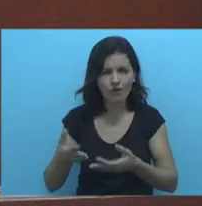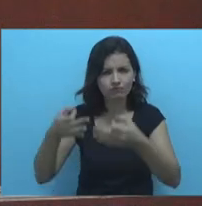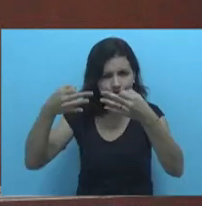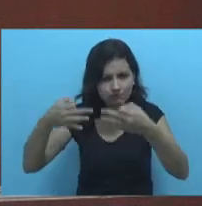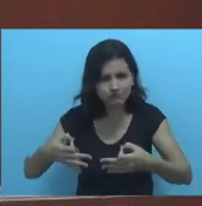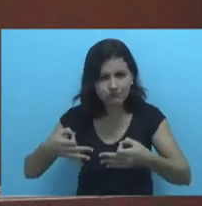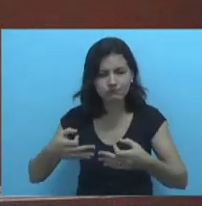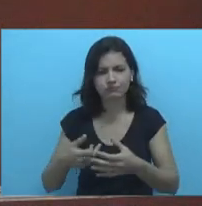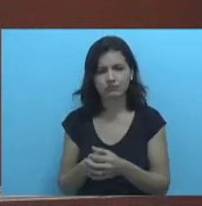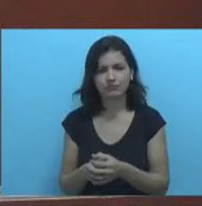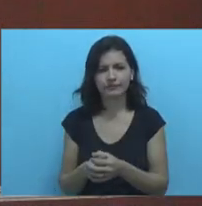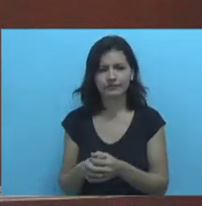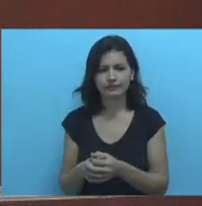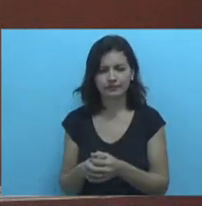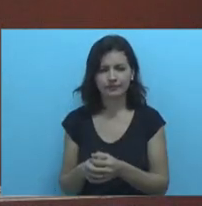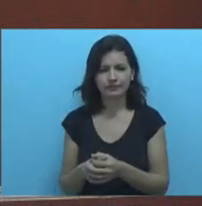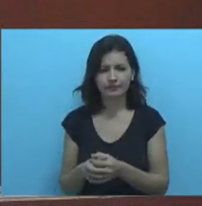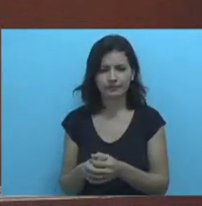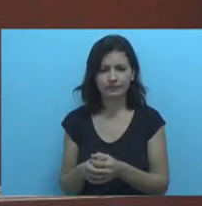sus características fundamentales.